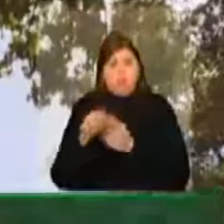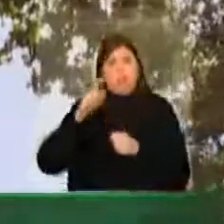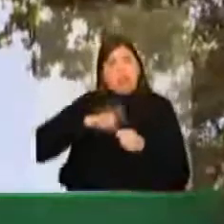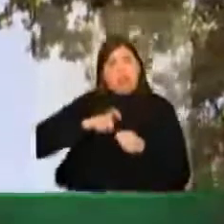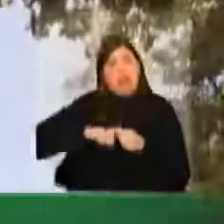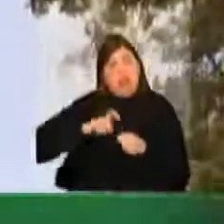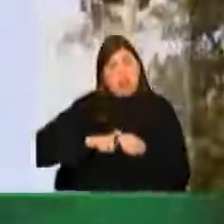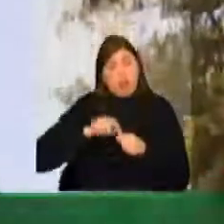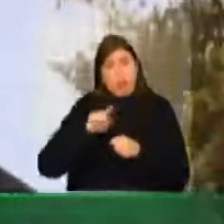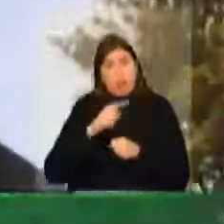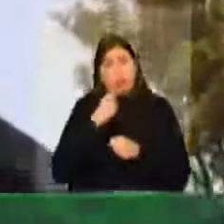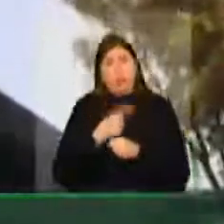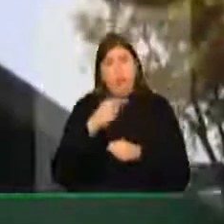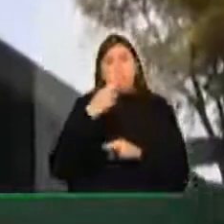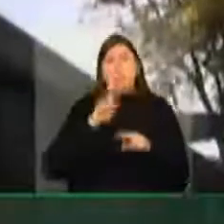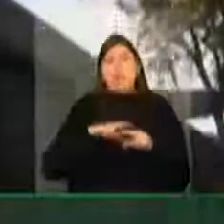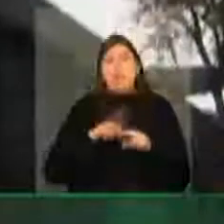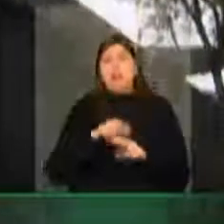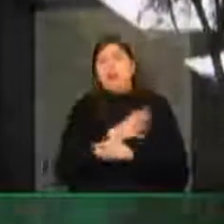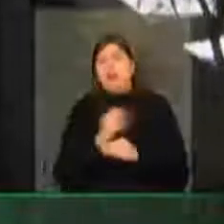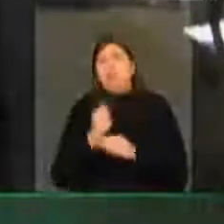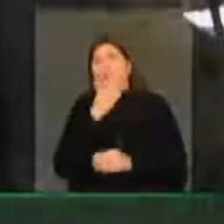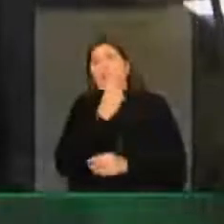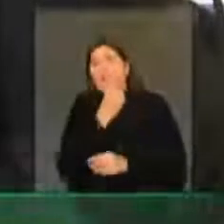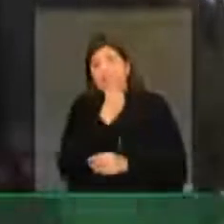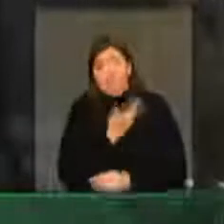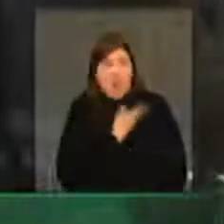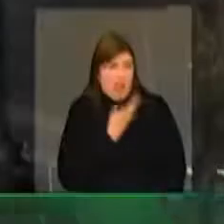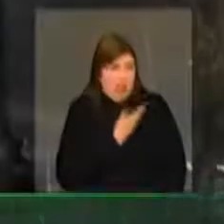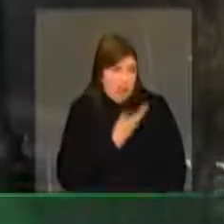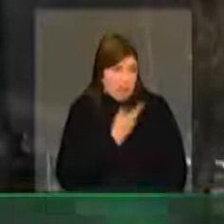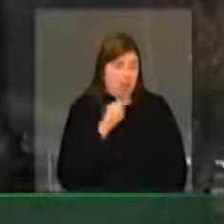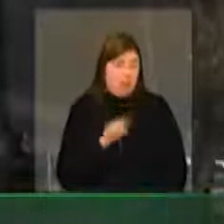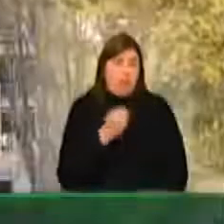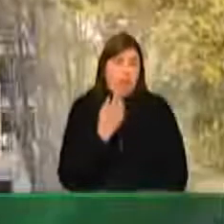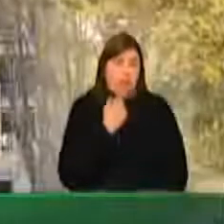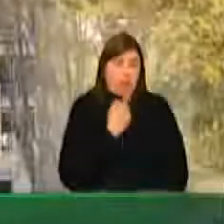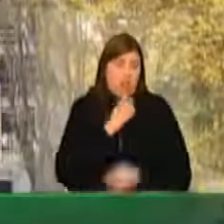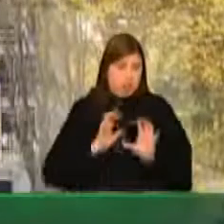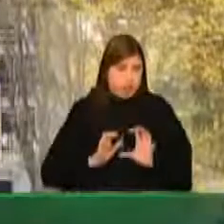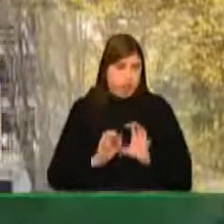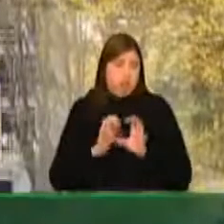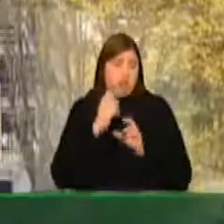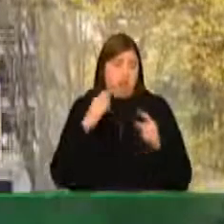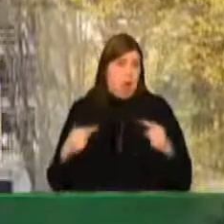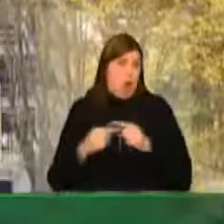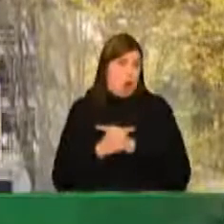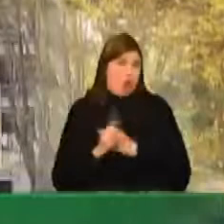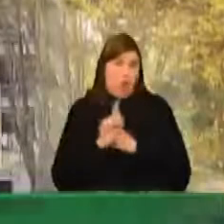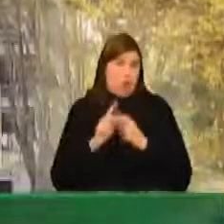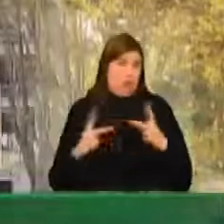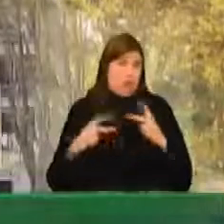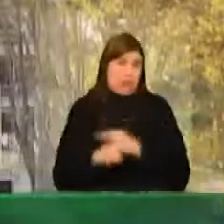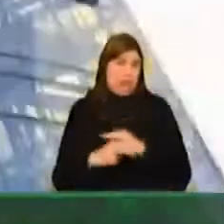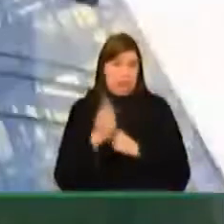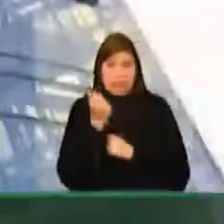entes iniciaron acciones desde este martes hasta el jueves. Reclaman por llenado de vacantes y en contra de recortes. El